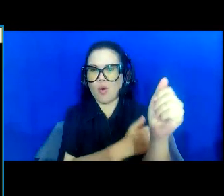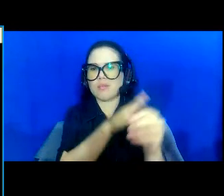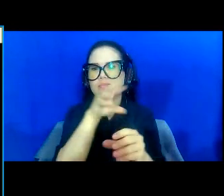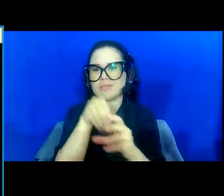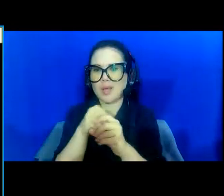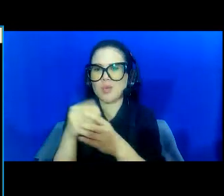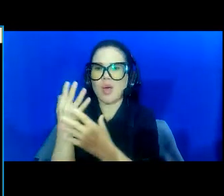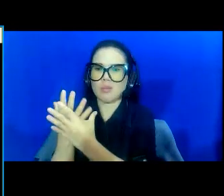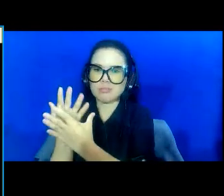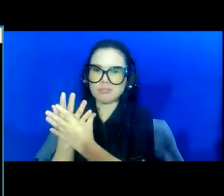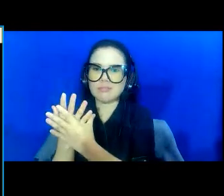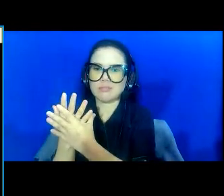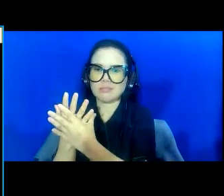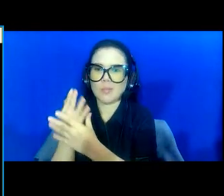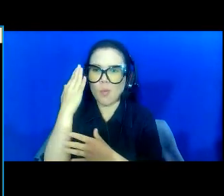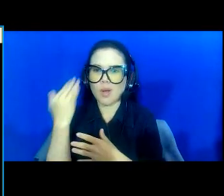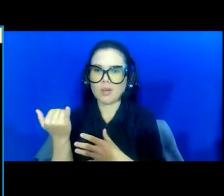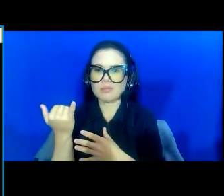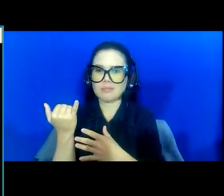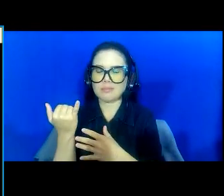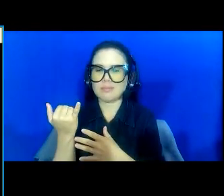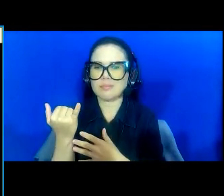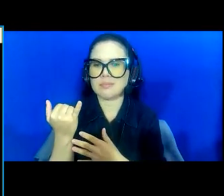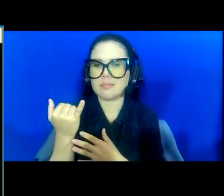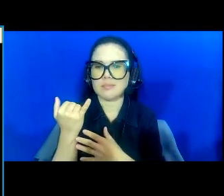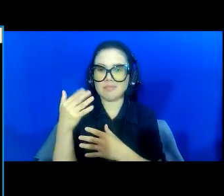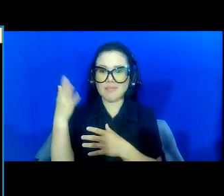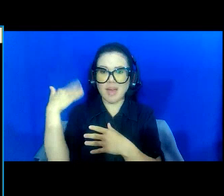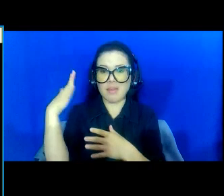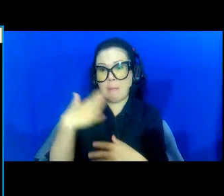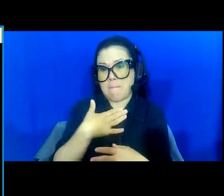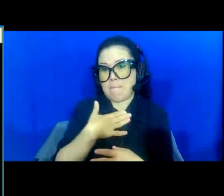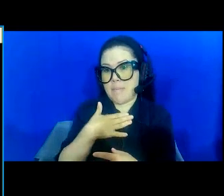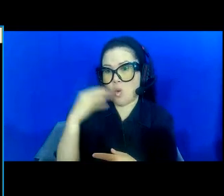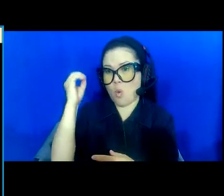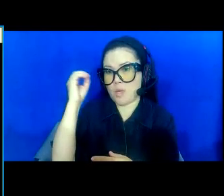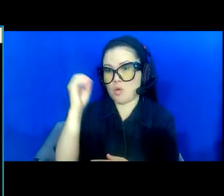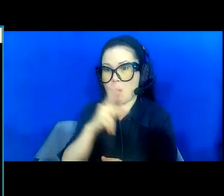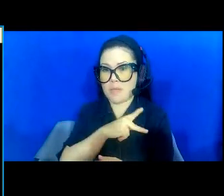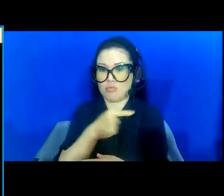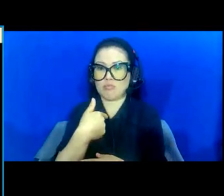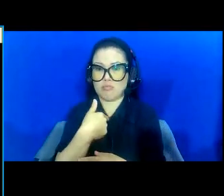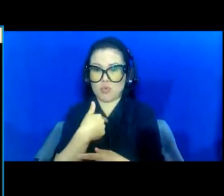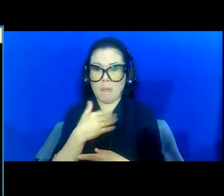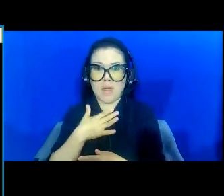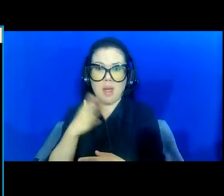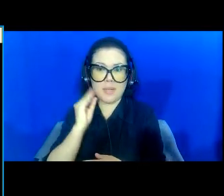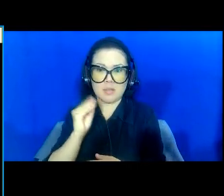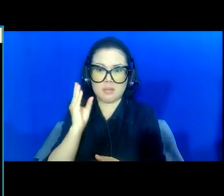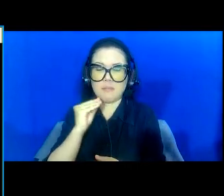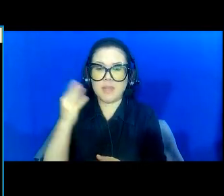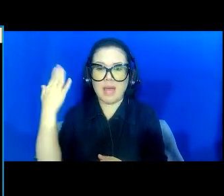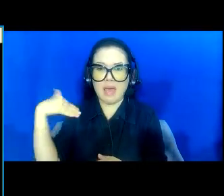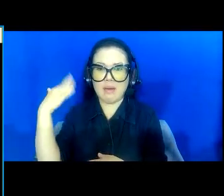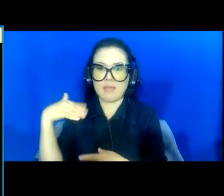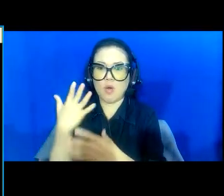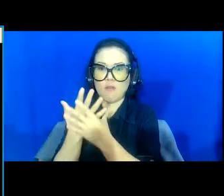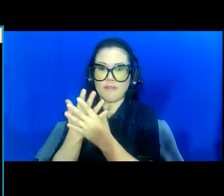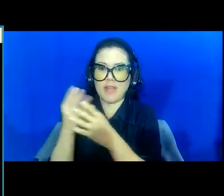penal. ¿Por qué? Porque antes, ¿verdad? Mi opinión personal, y que lo viví, antes los confinados hacían